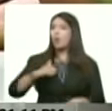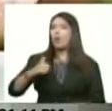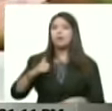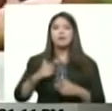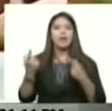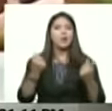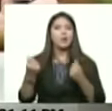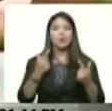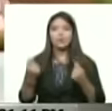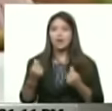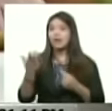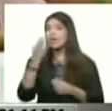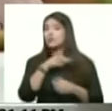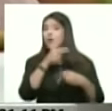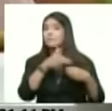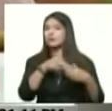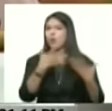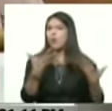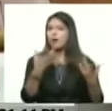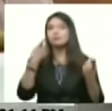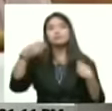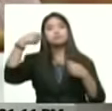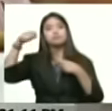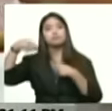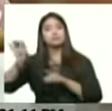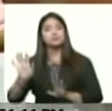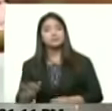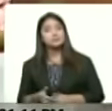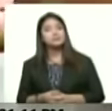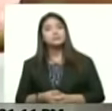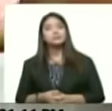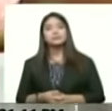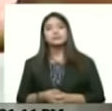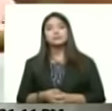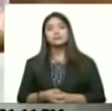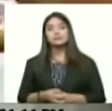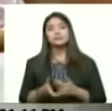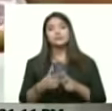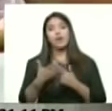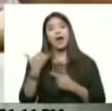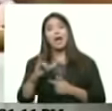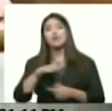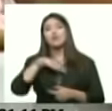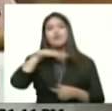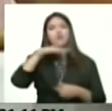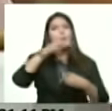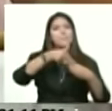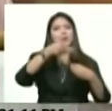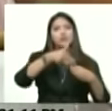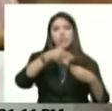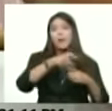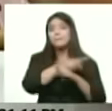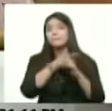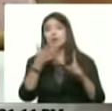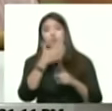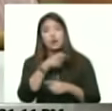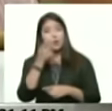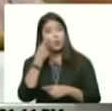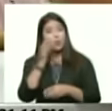economía que no tiene petróleo son las exportaciones. Y que al tener tanto petróleo y al no haber tenido el